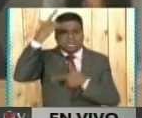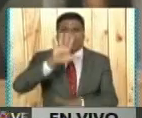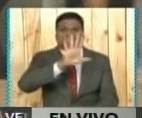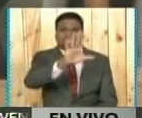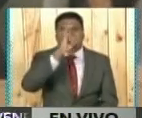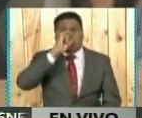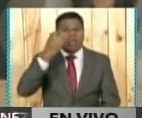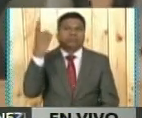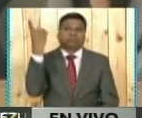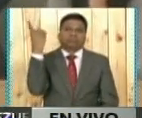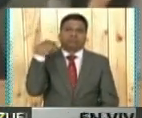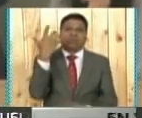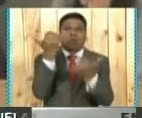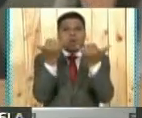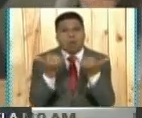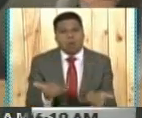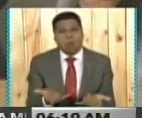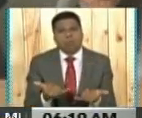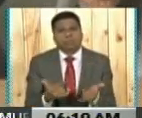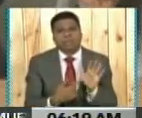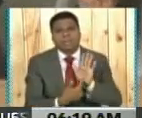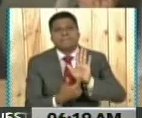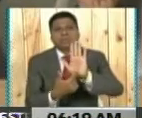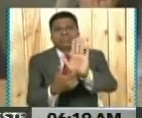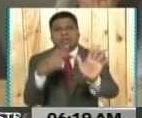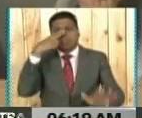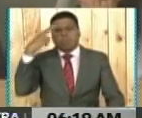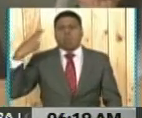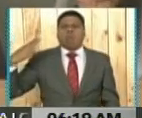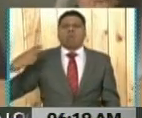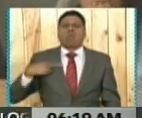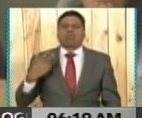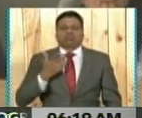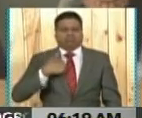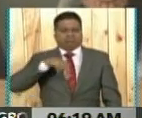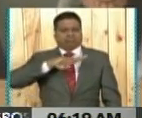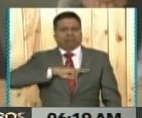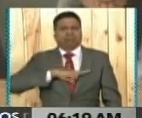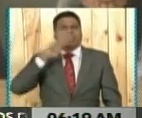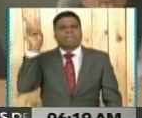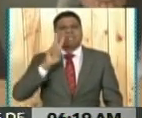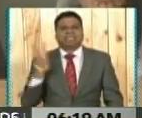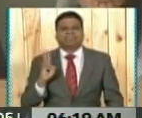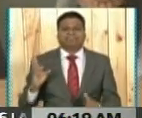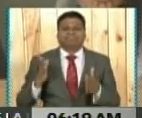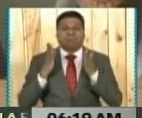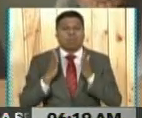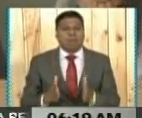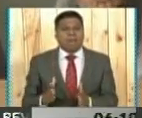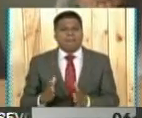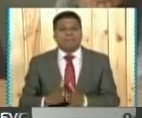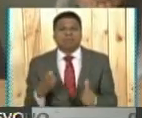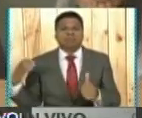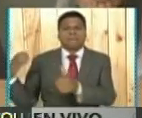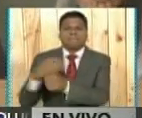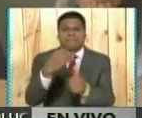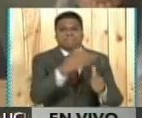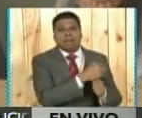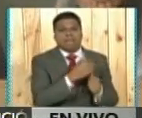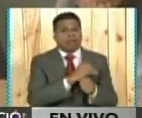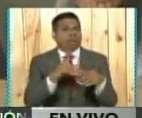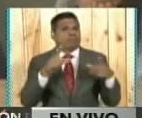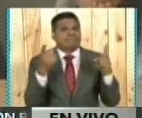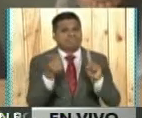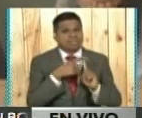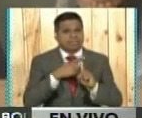5 años. Hoy mostramos con orgullo patrio los grandes logros y avances alcanzados en materia de